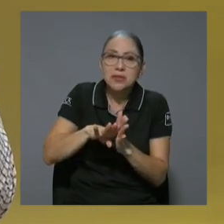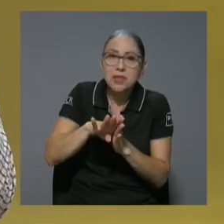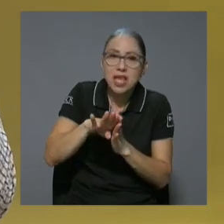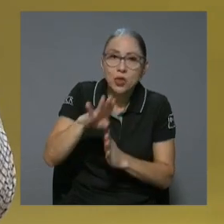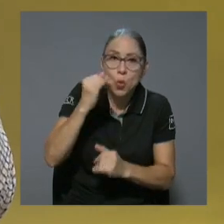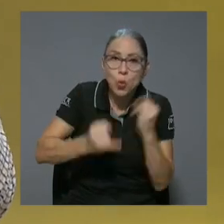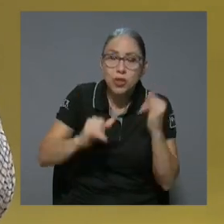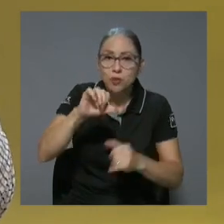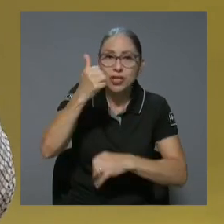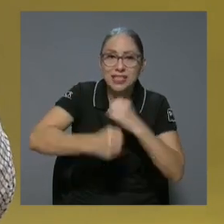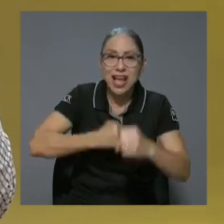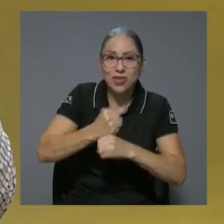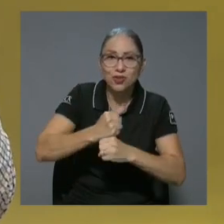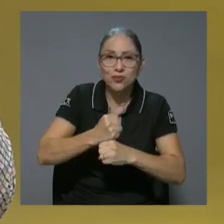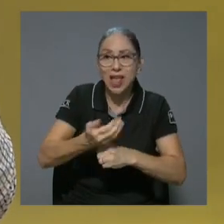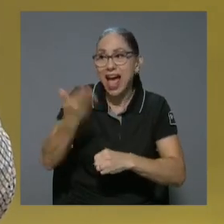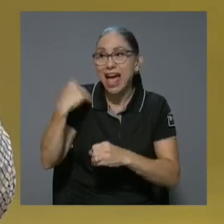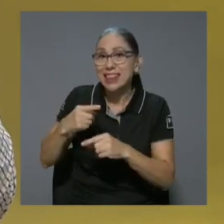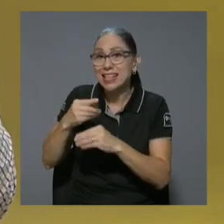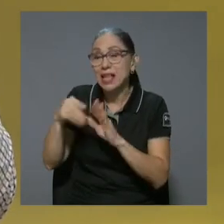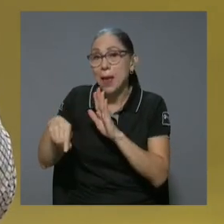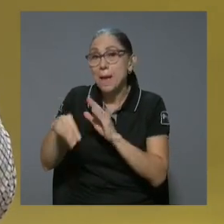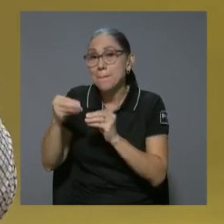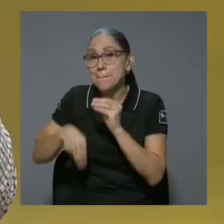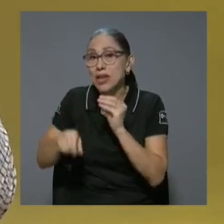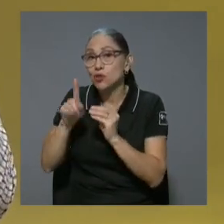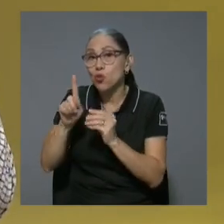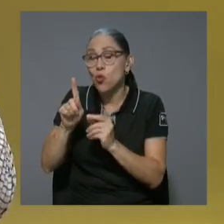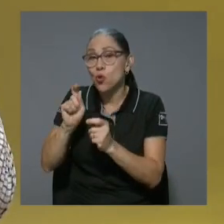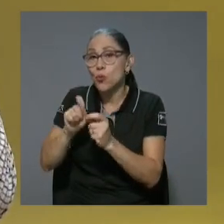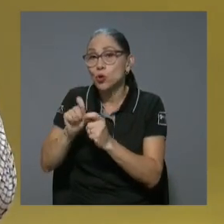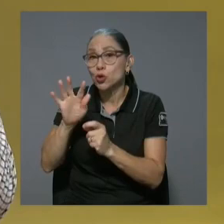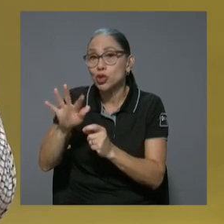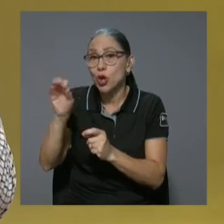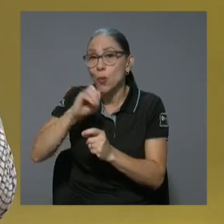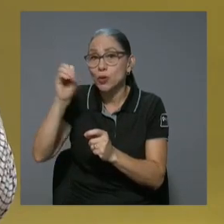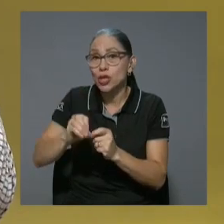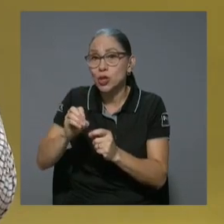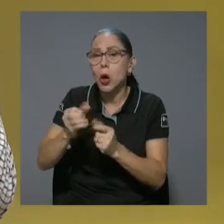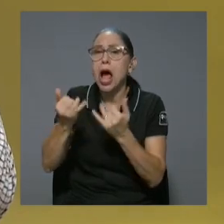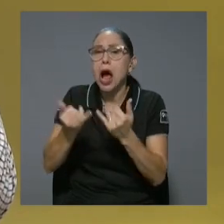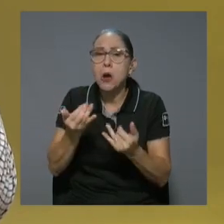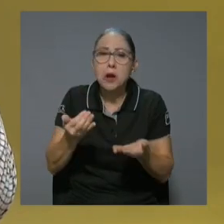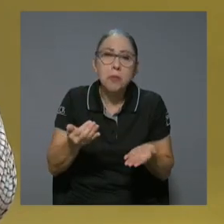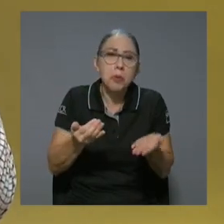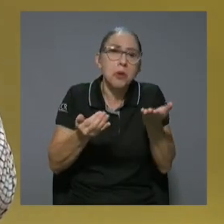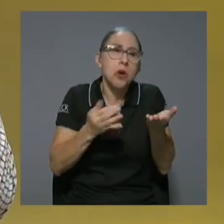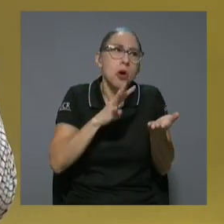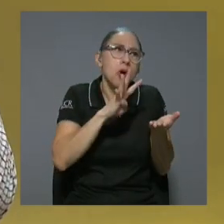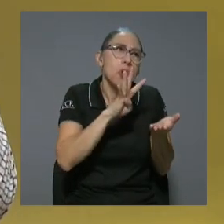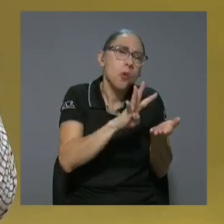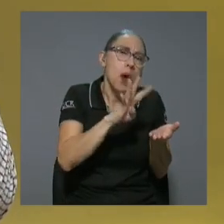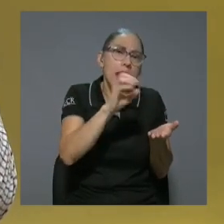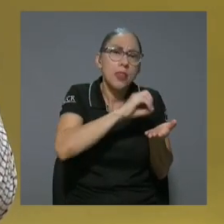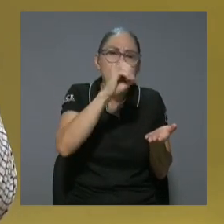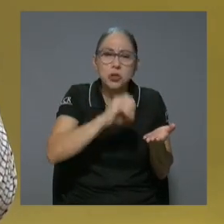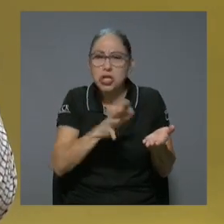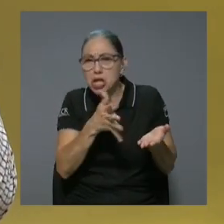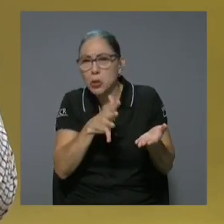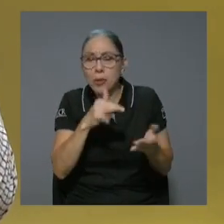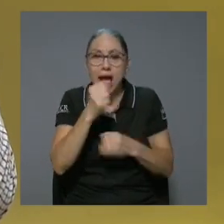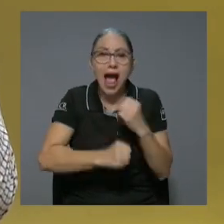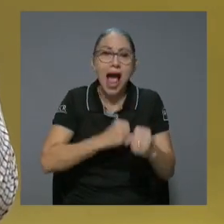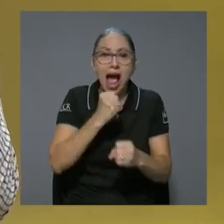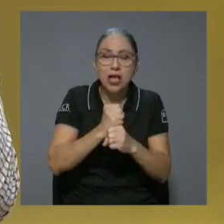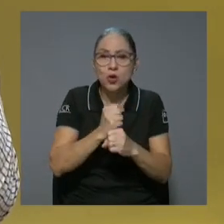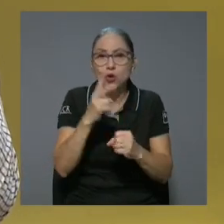crecer a menos de un 1,5% en el 2022 a volver a crecer alrededor del 4%, 3,5%, 4% en el año